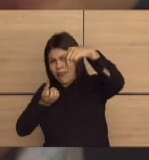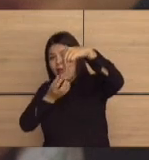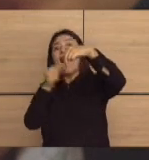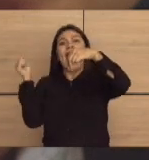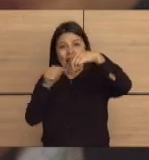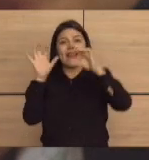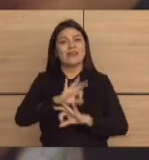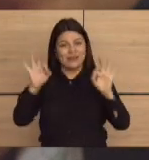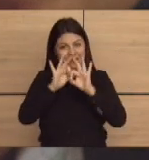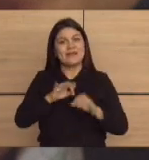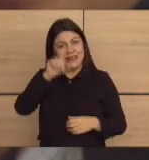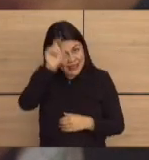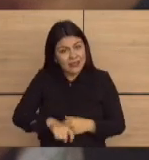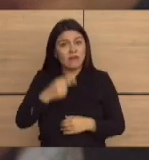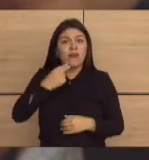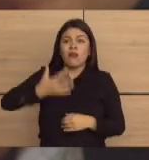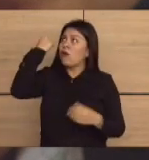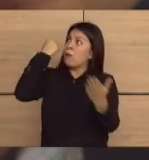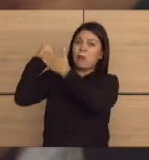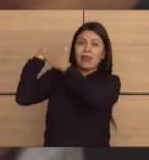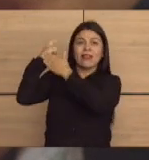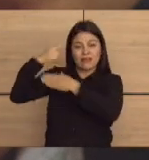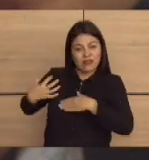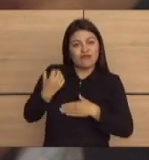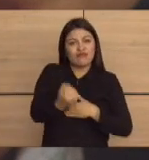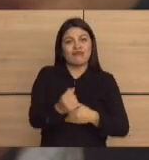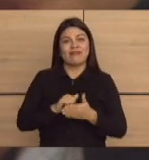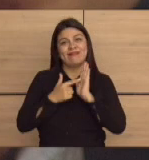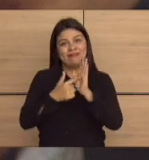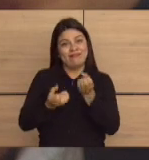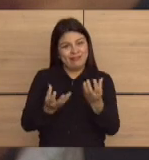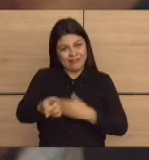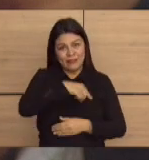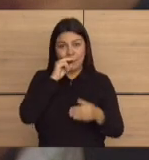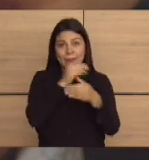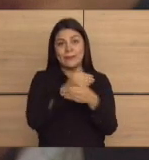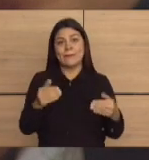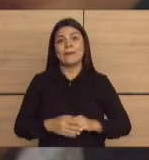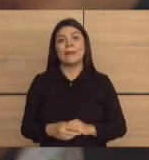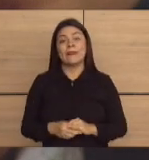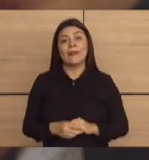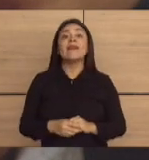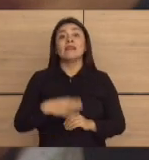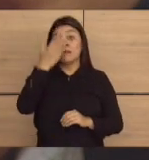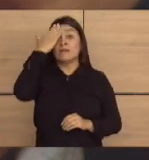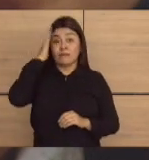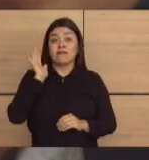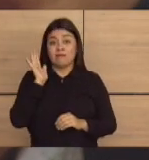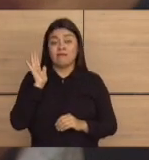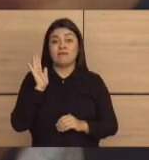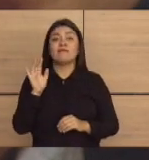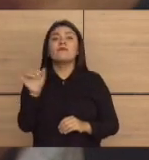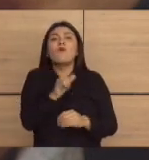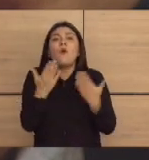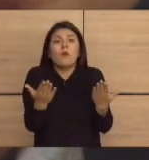tenemos que saldar deudas históricas. Yo no tengo duda que la forma más clara de narrar